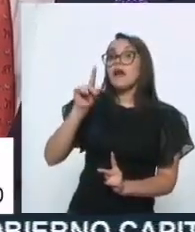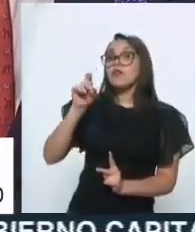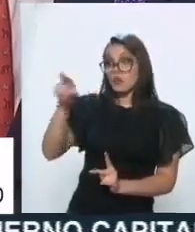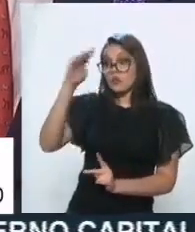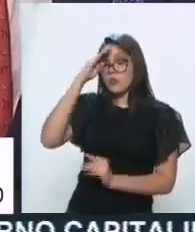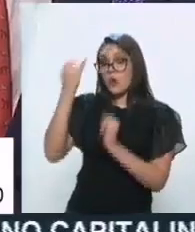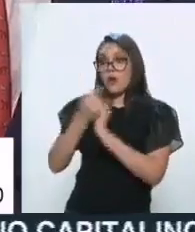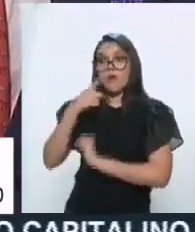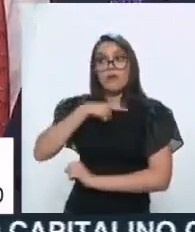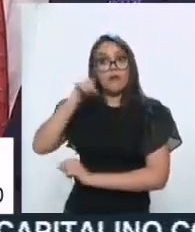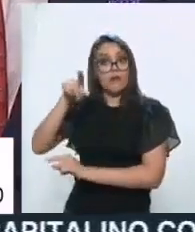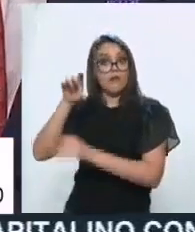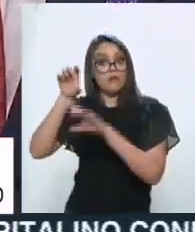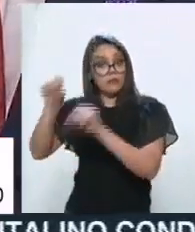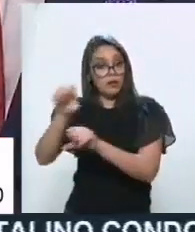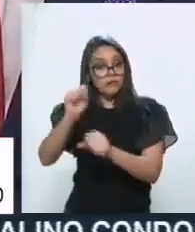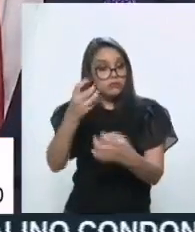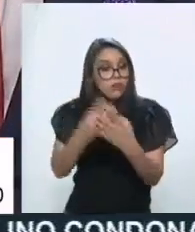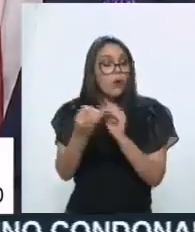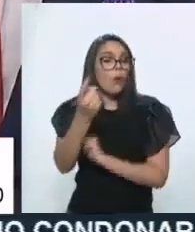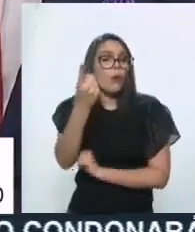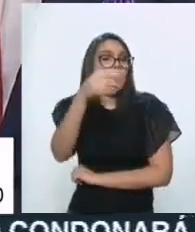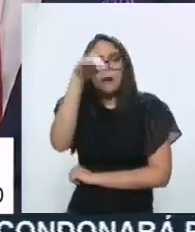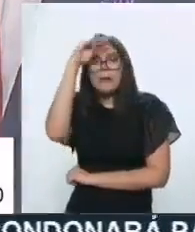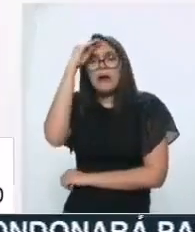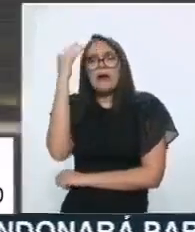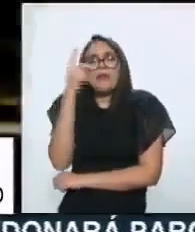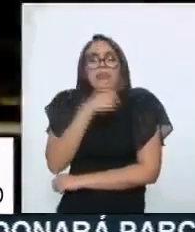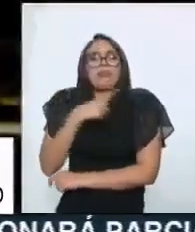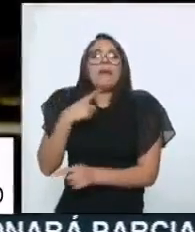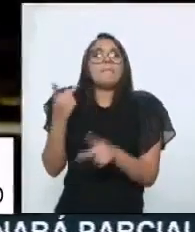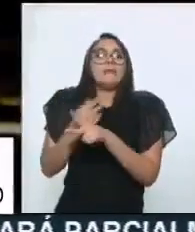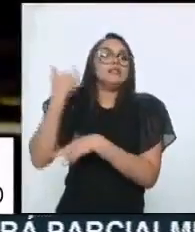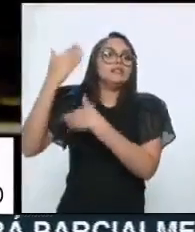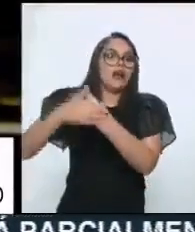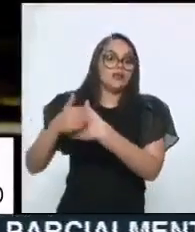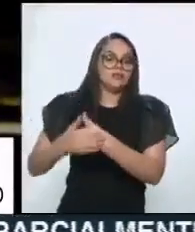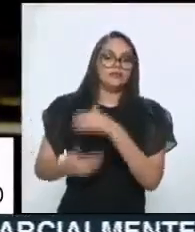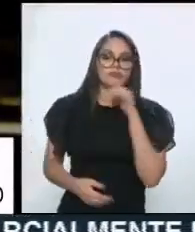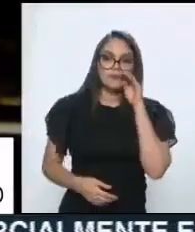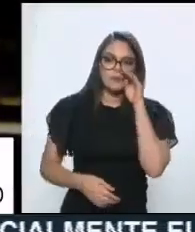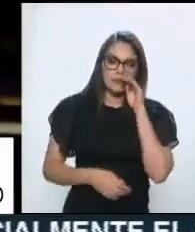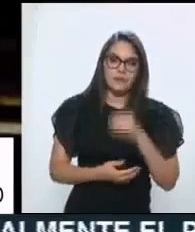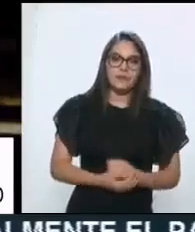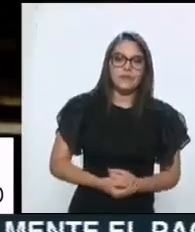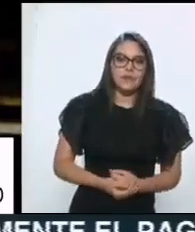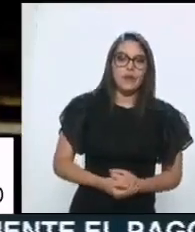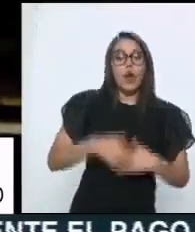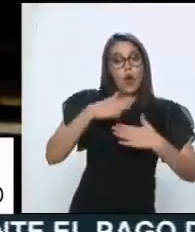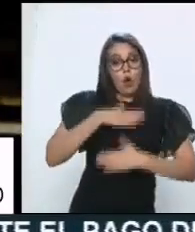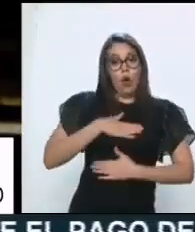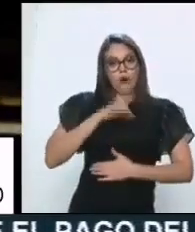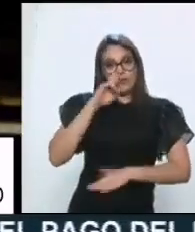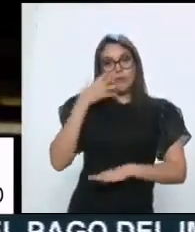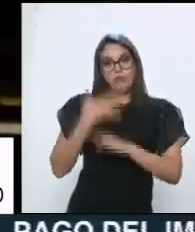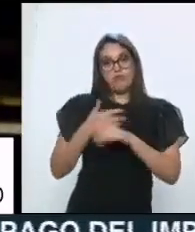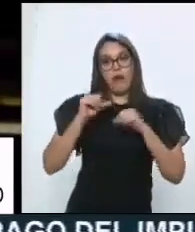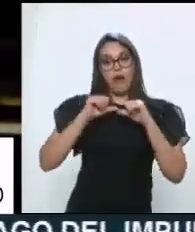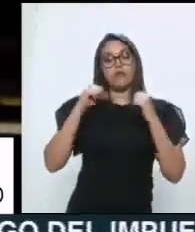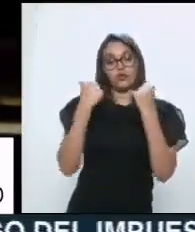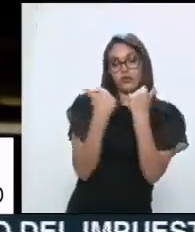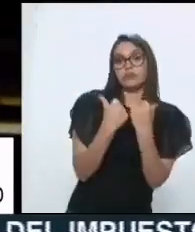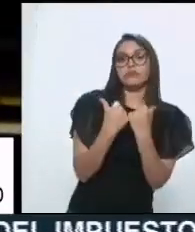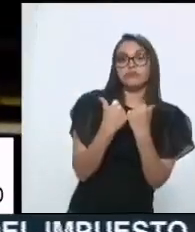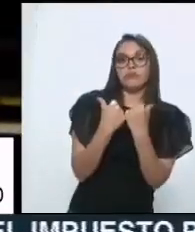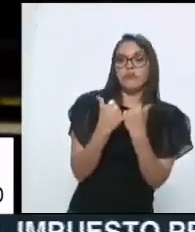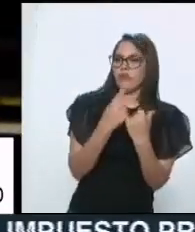Pues Juan, nuestra intención como organización de la sociedad civil es hacer valer los derechos de las víctimas, que son el derecho